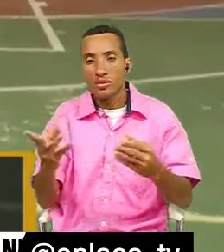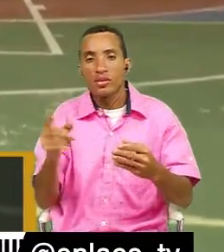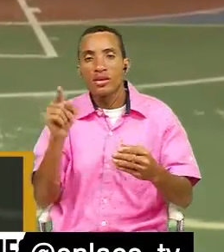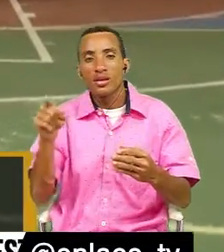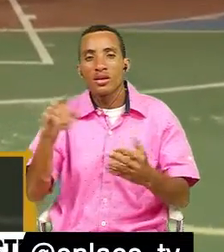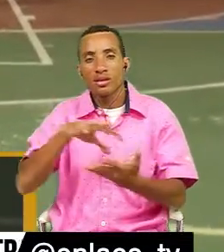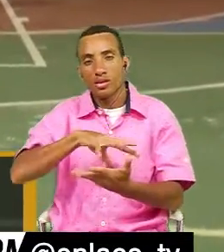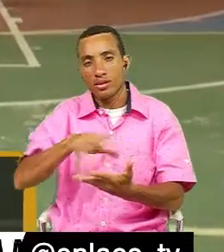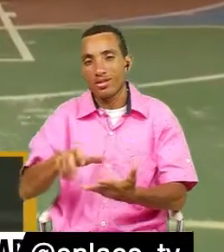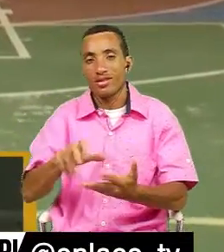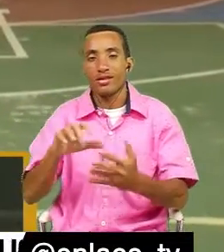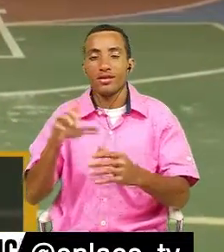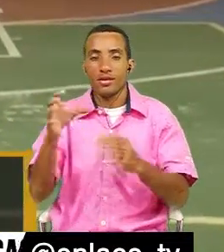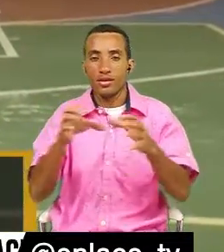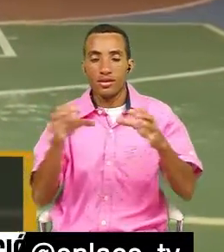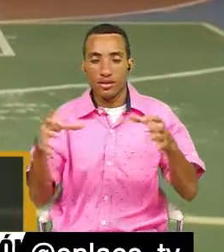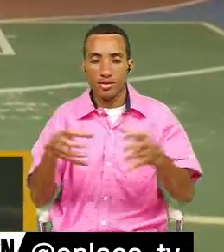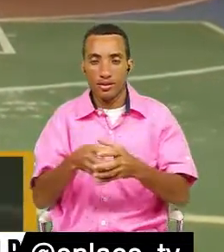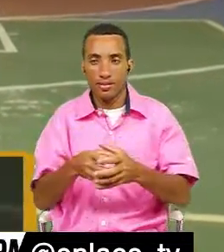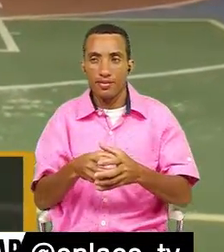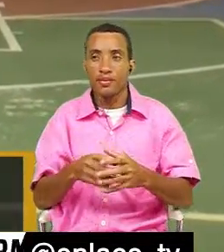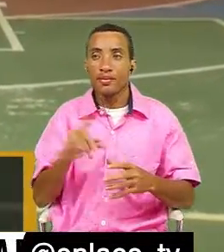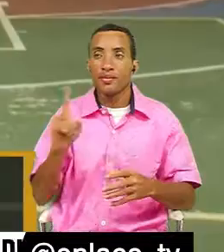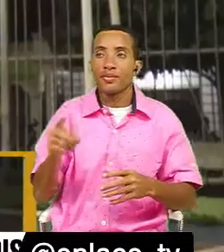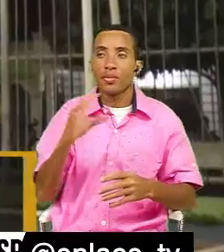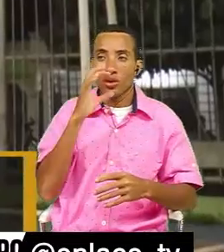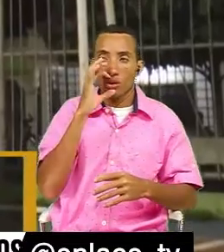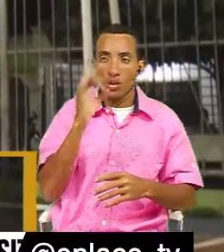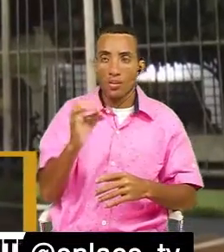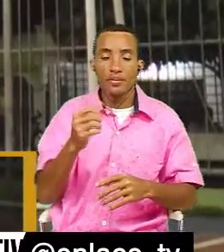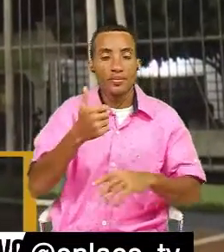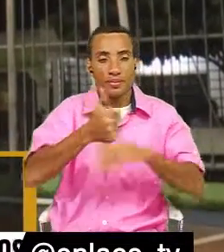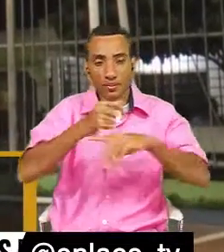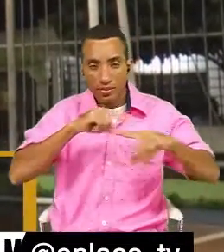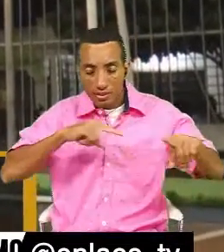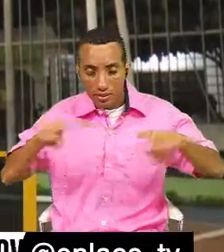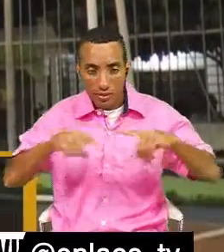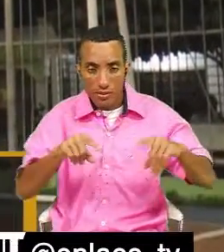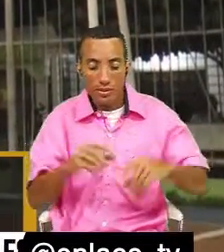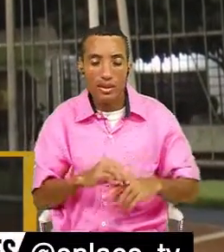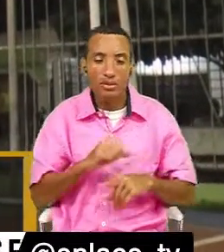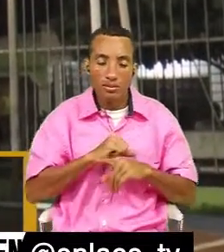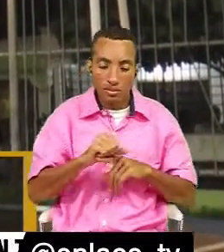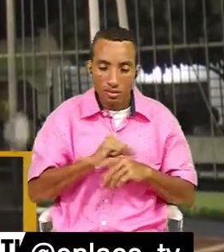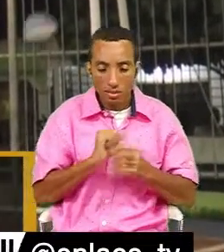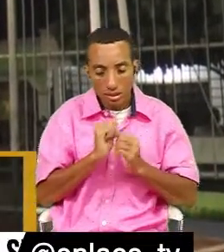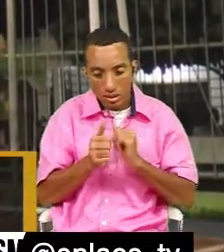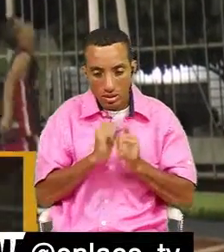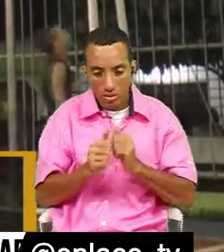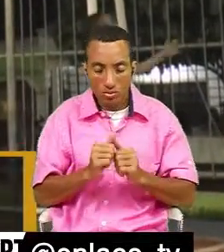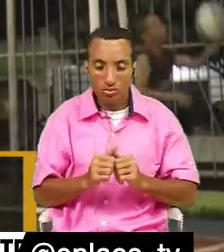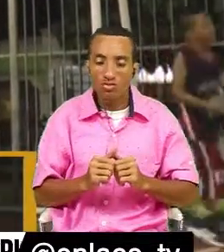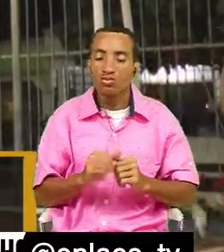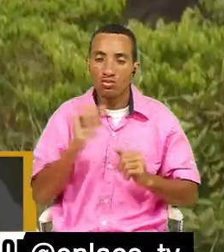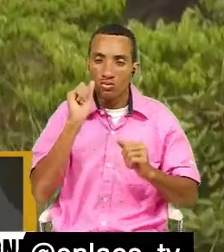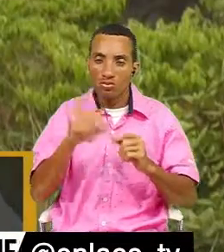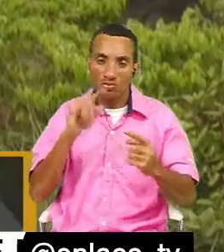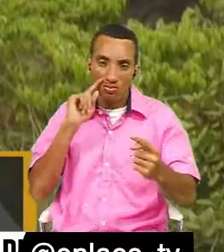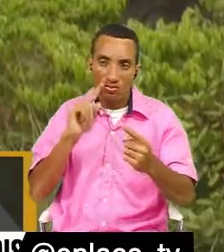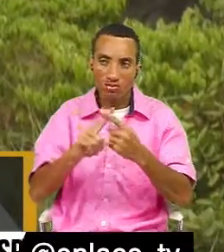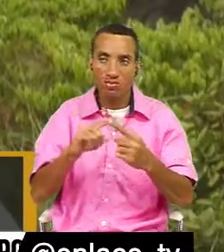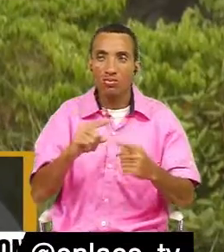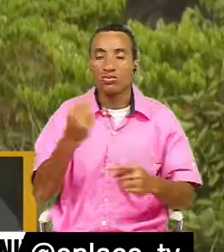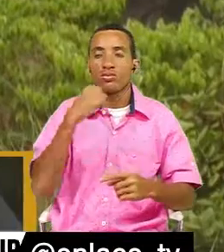mostrar y que lo escojan. El profesor José de Jesús Salcedo considera que el deporte con disciplina entrega mayores triunfos. Pues hay algo que